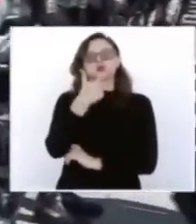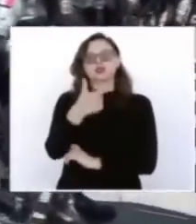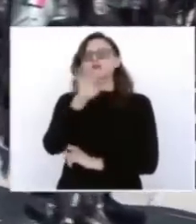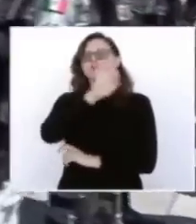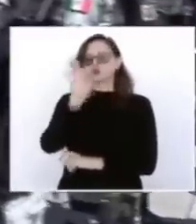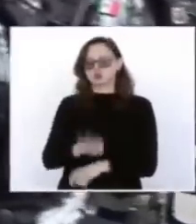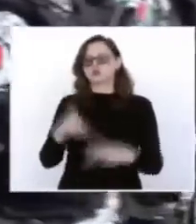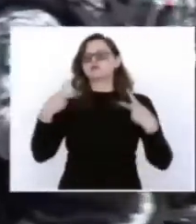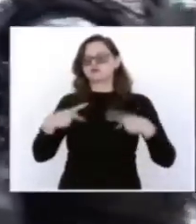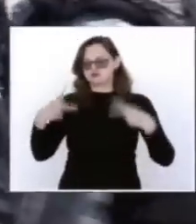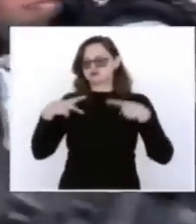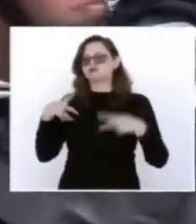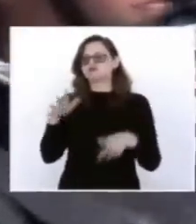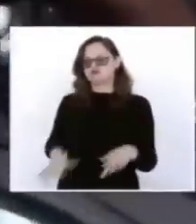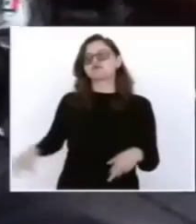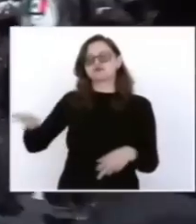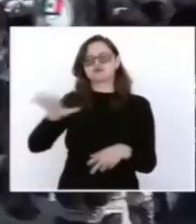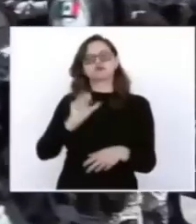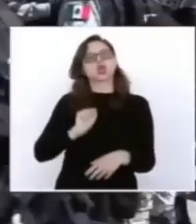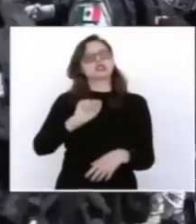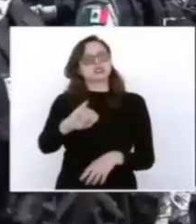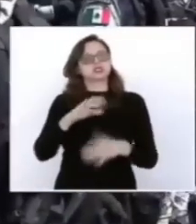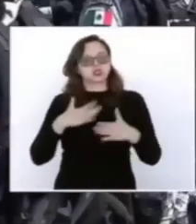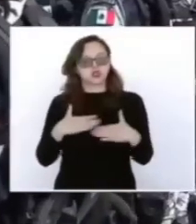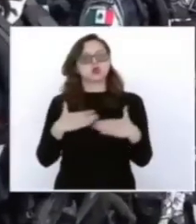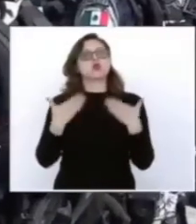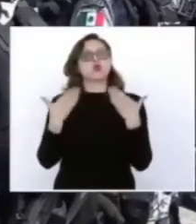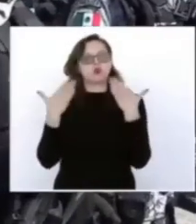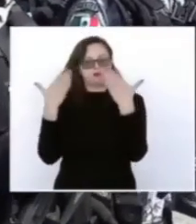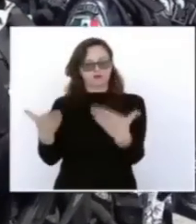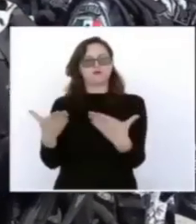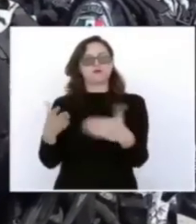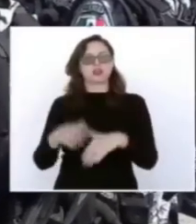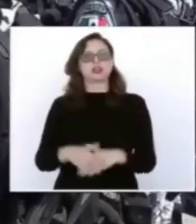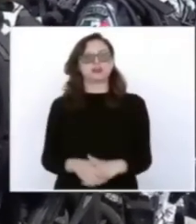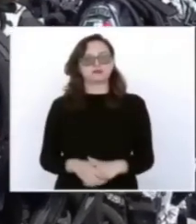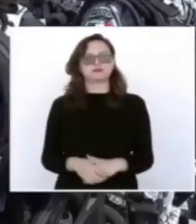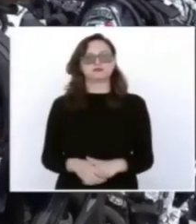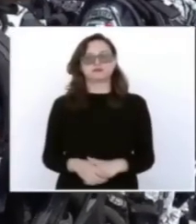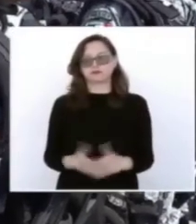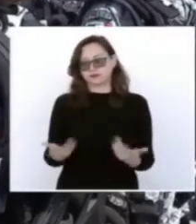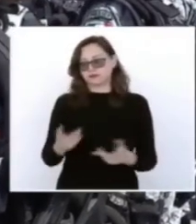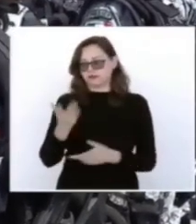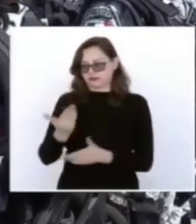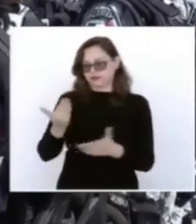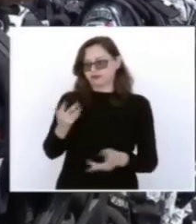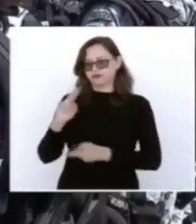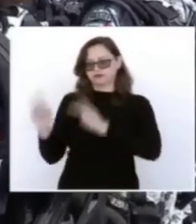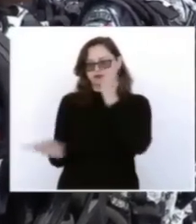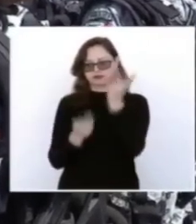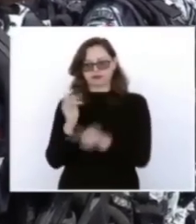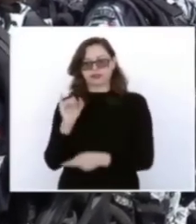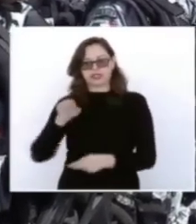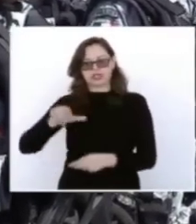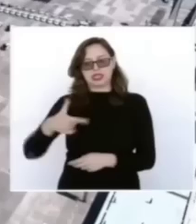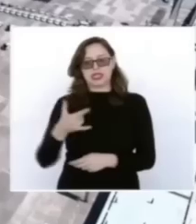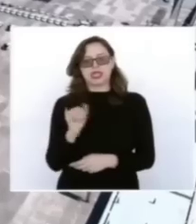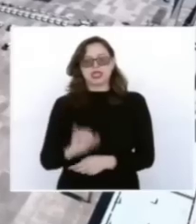82.7% en la Encuesta Nacional de Victimización y Percepción sobre la Seguridad Pública